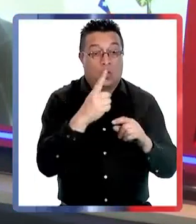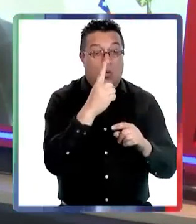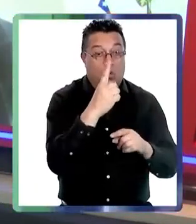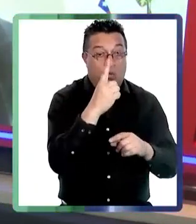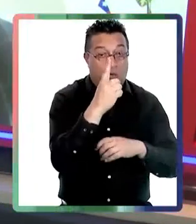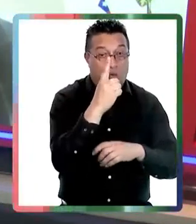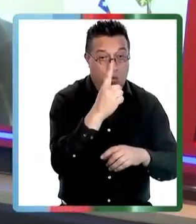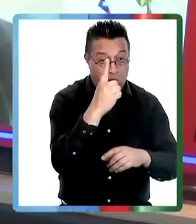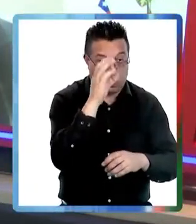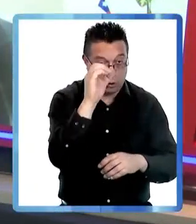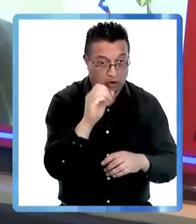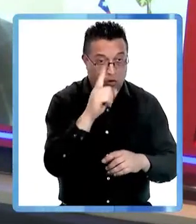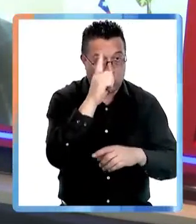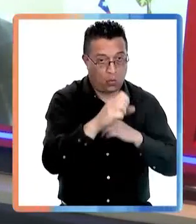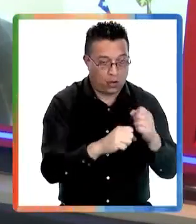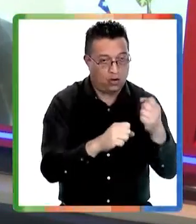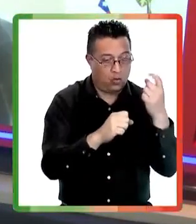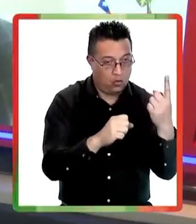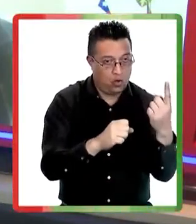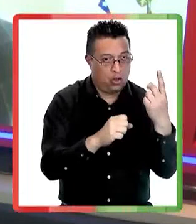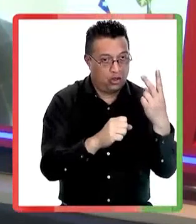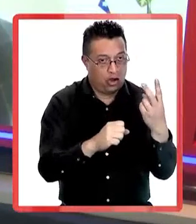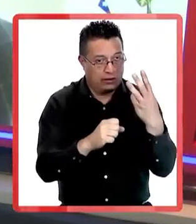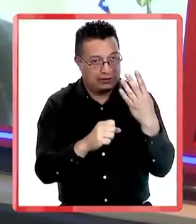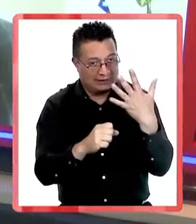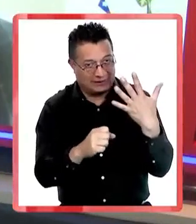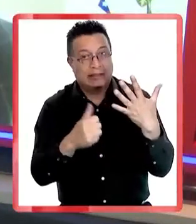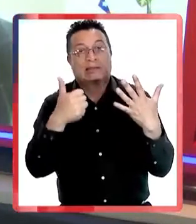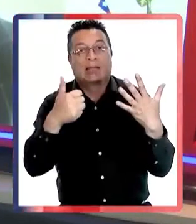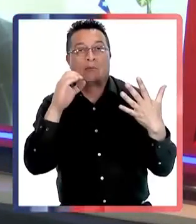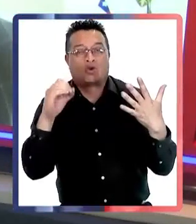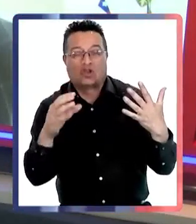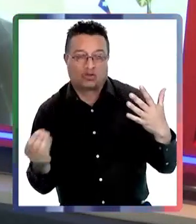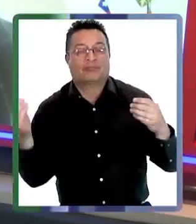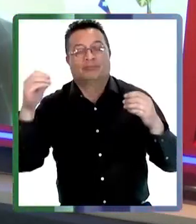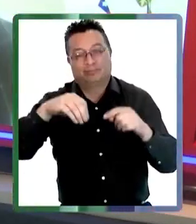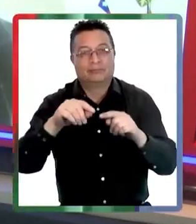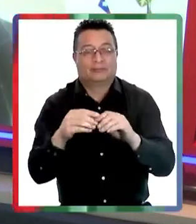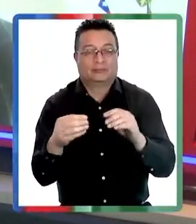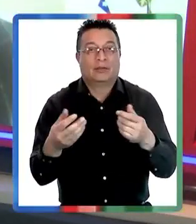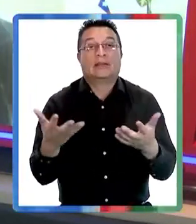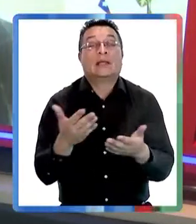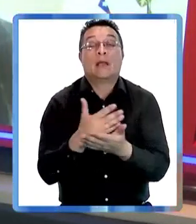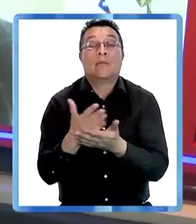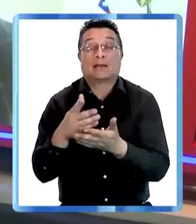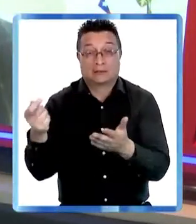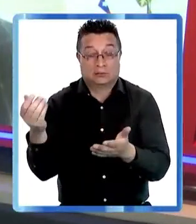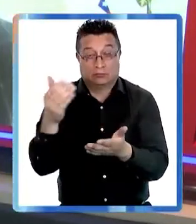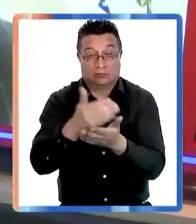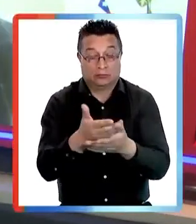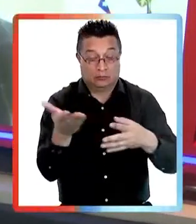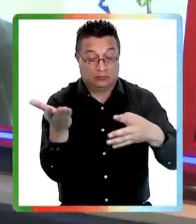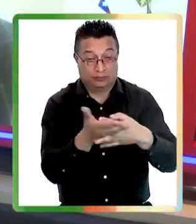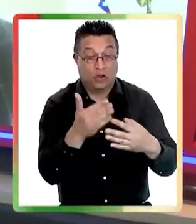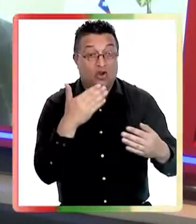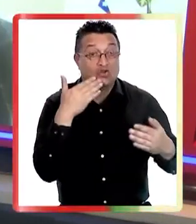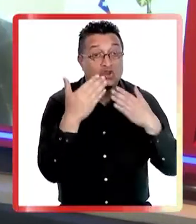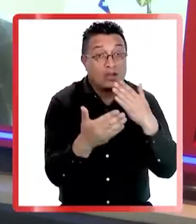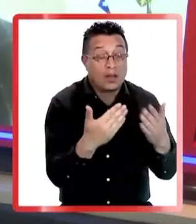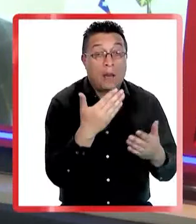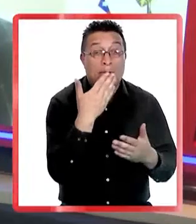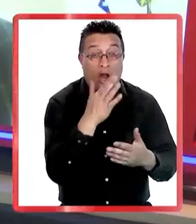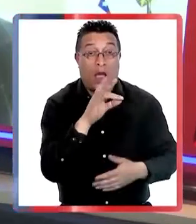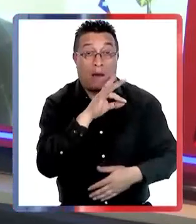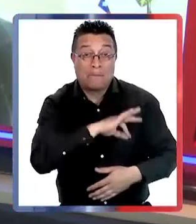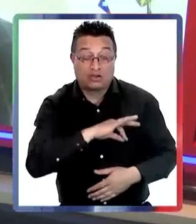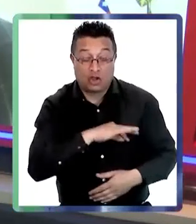con 1% anual cada año para ir avanzando de manera gradual. Para aclarar todas las dudas, ¿qué va a pasar con ese dinero? ¿Se va a ir a un fondo solidario para